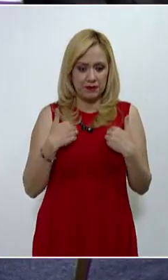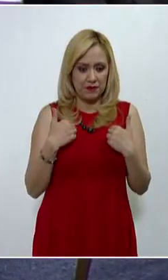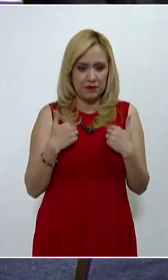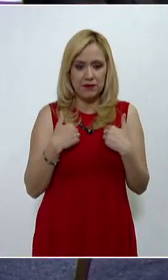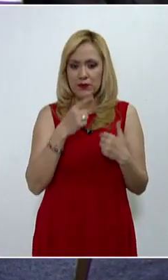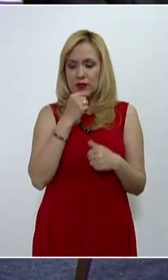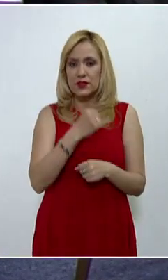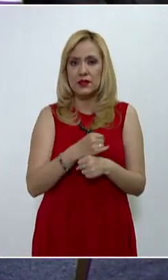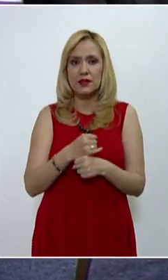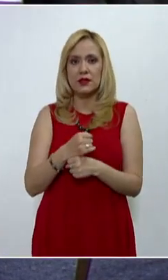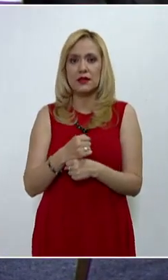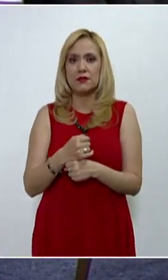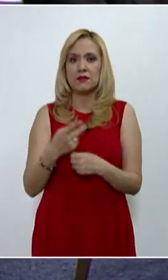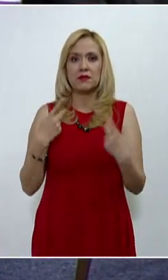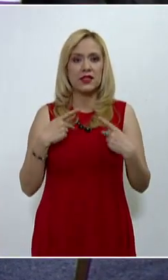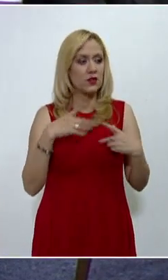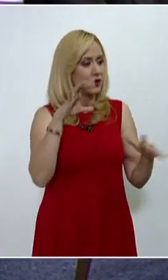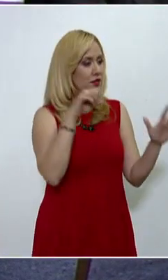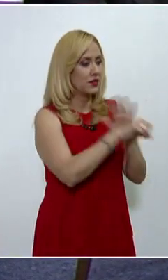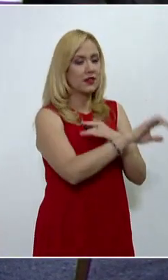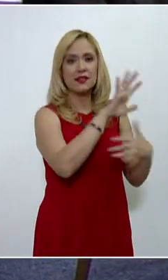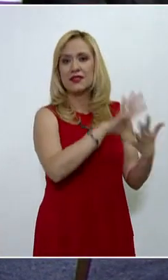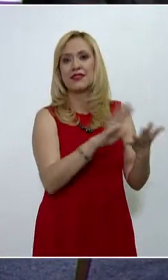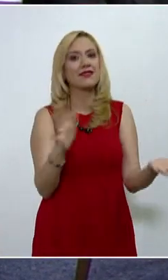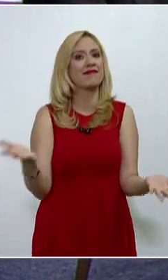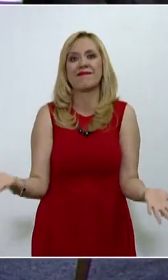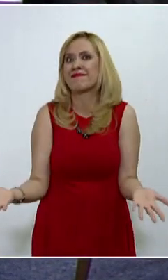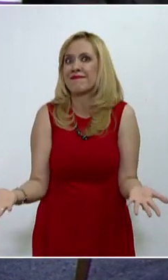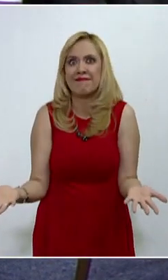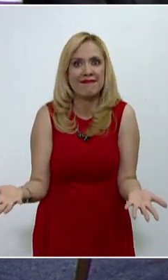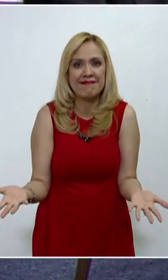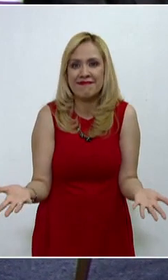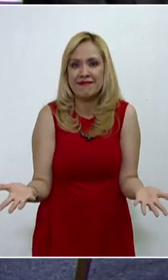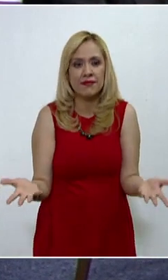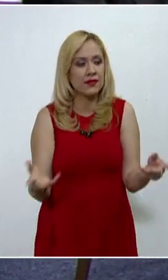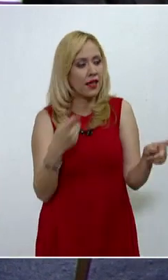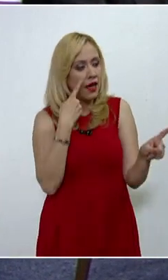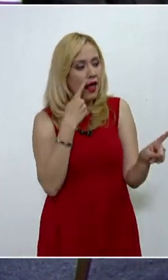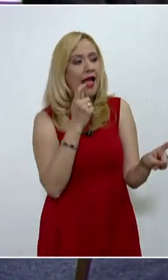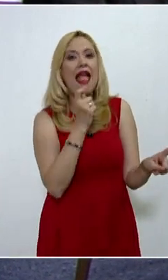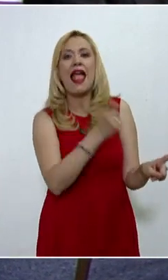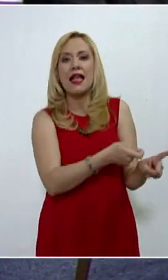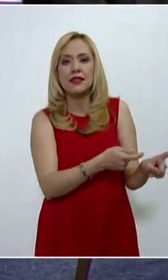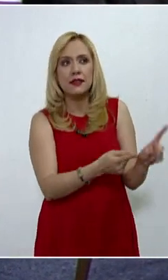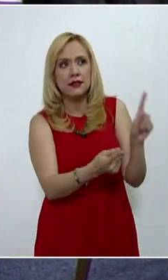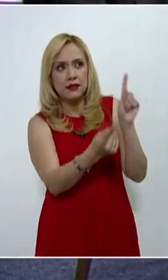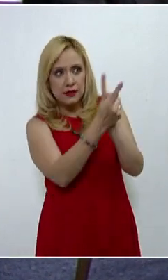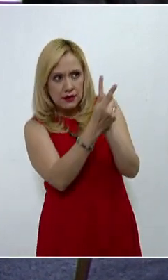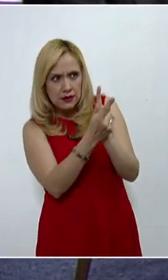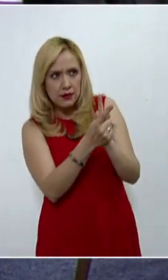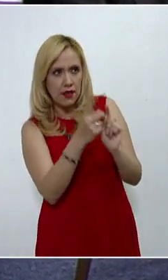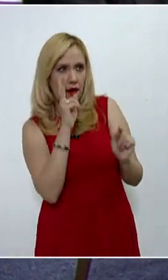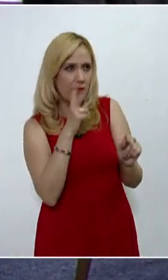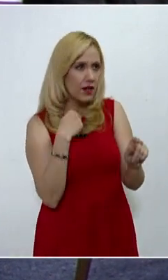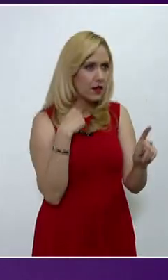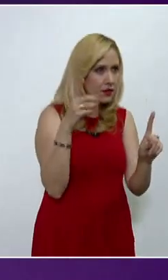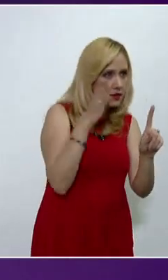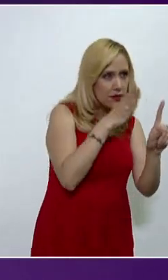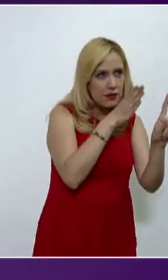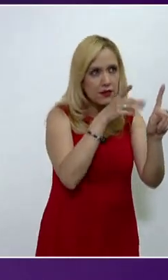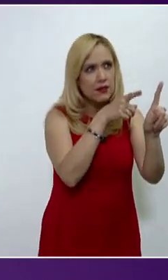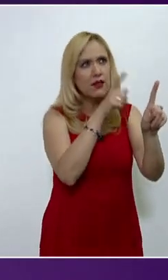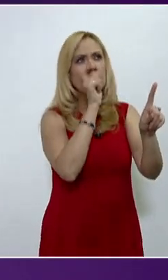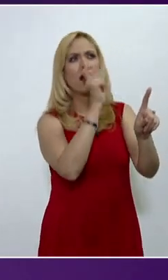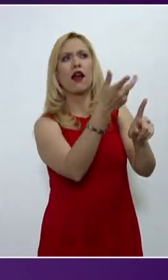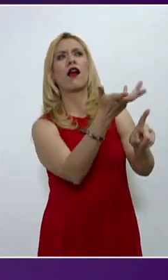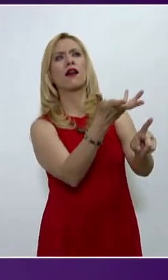o sea, es teniendo a la persona encerrada. Porque entonces no la tienes haciendo sus actividades diarias, no sabes con quién se relaciona, no, o sea, no puedes verificar